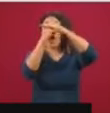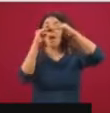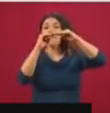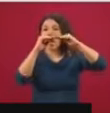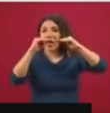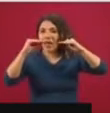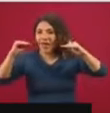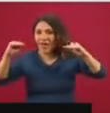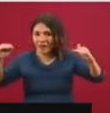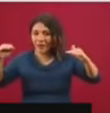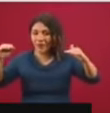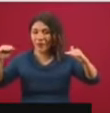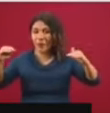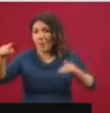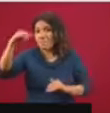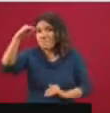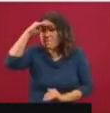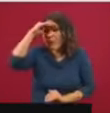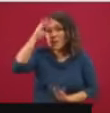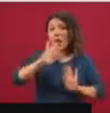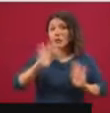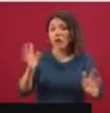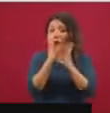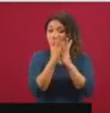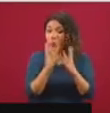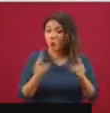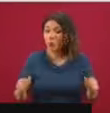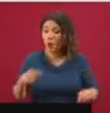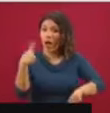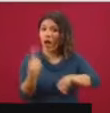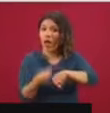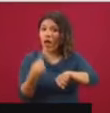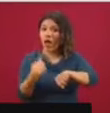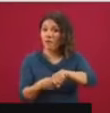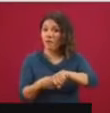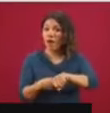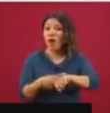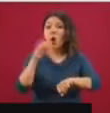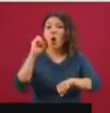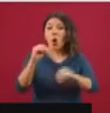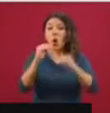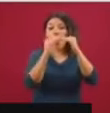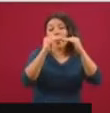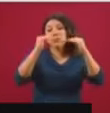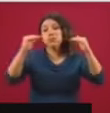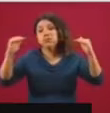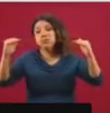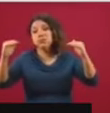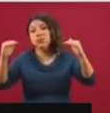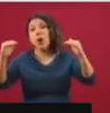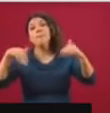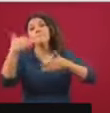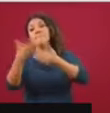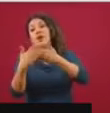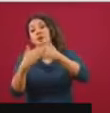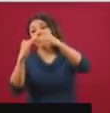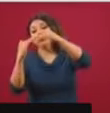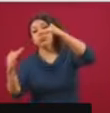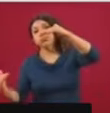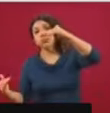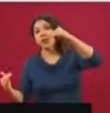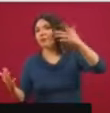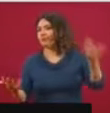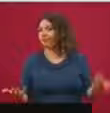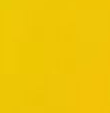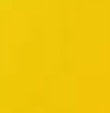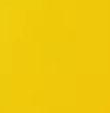con el hecho de que la epidemia vaya en ascenso esté en una meseta o eventualmente vaya en descenso